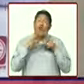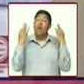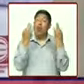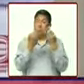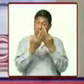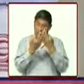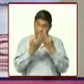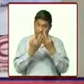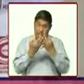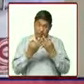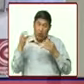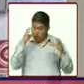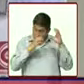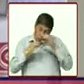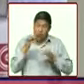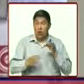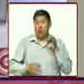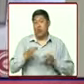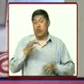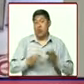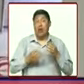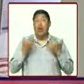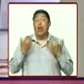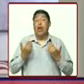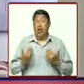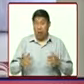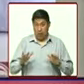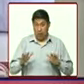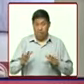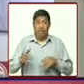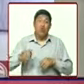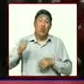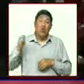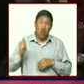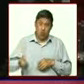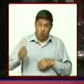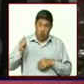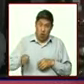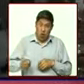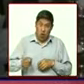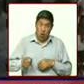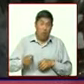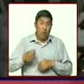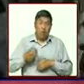que los procesos jurídicos estarían llevándose con irregularidades.